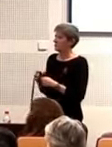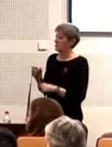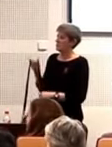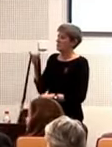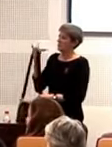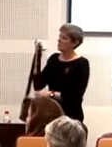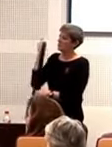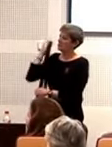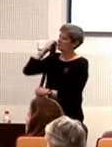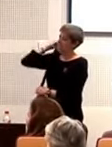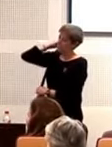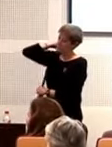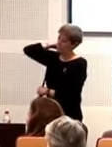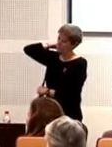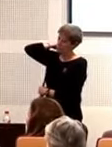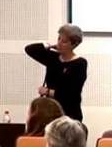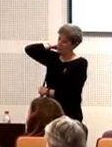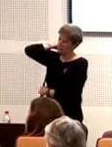¿Podéis salir por allá?